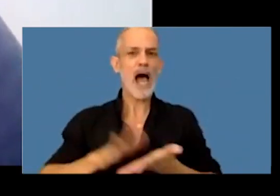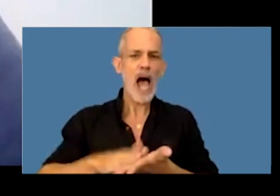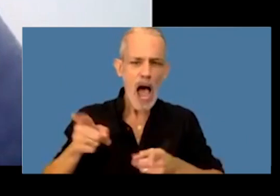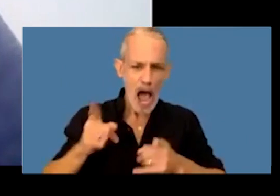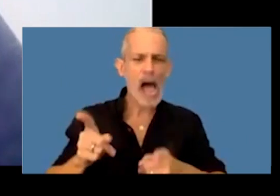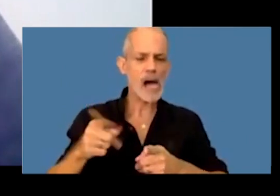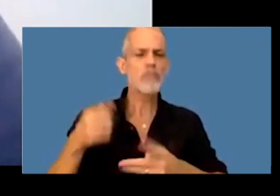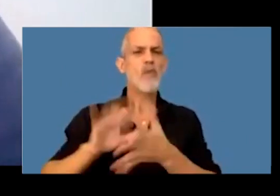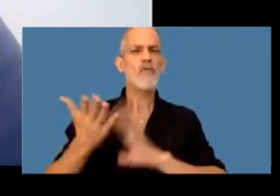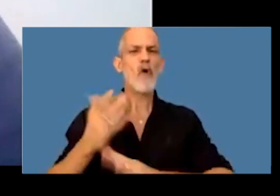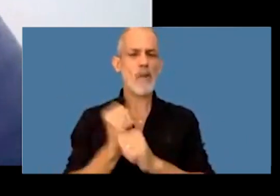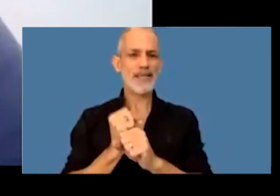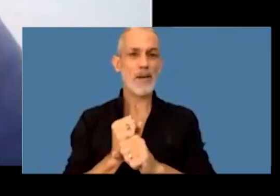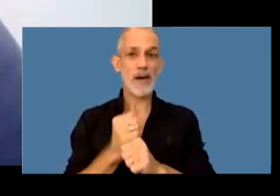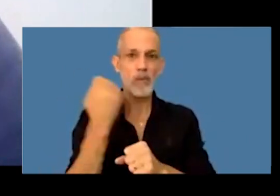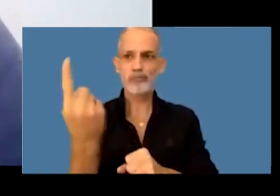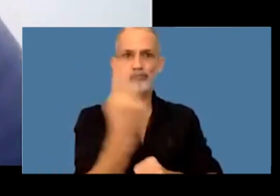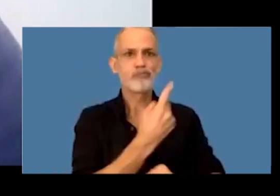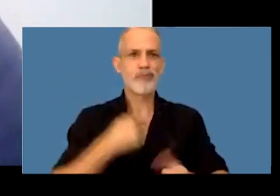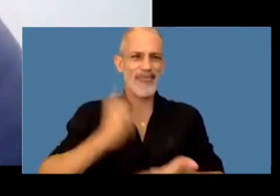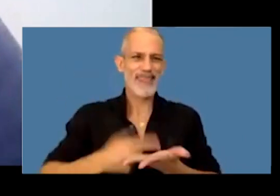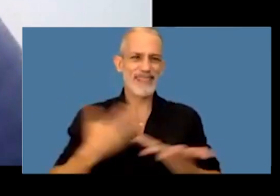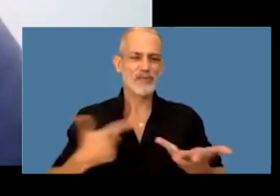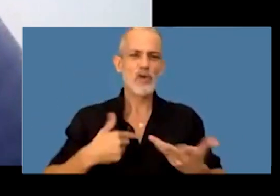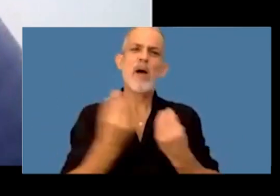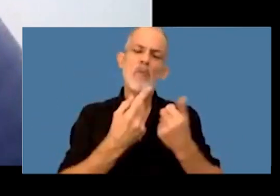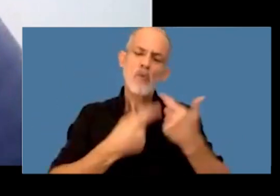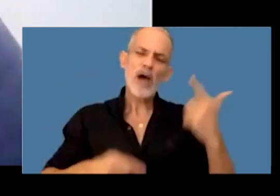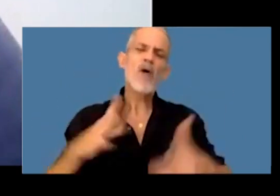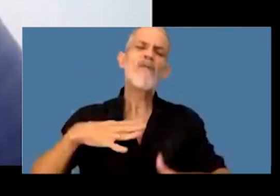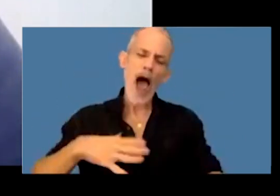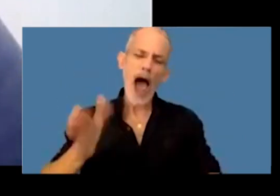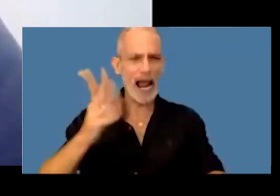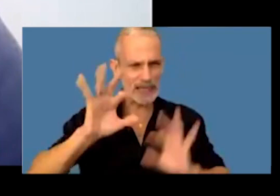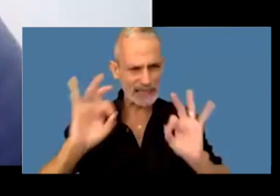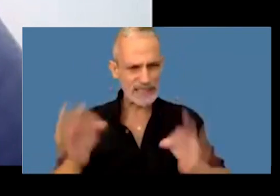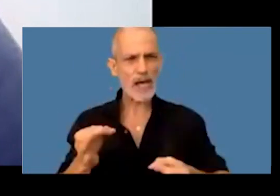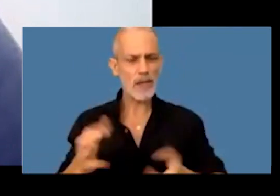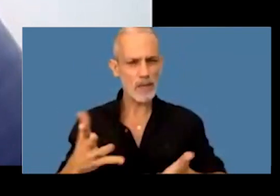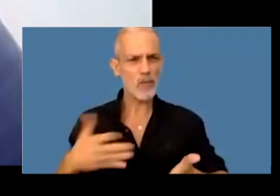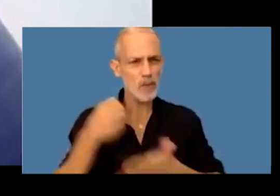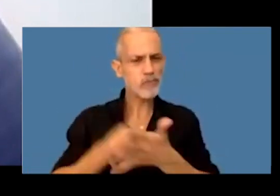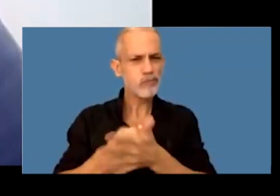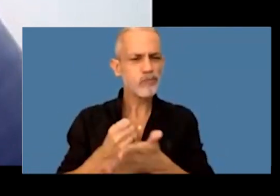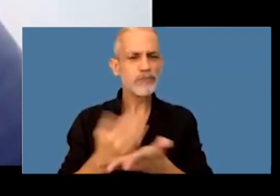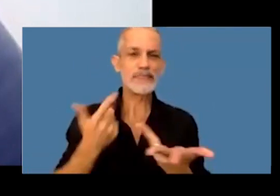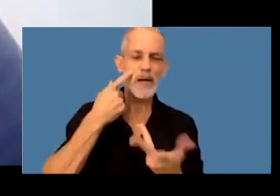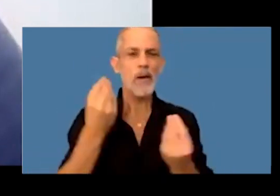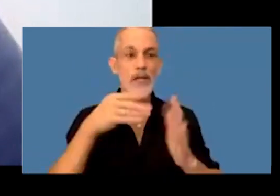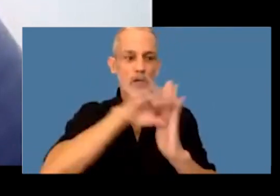que trabajamos con cada una de las decisiones. Hay muchísimo por delante por trabajar, incluso estamos viendo las